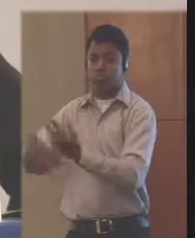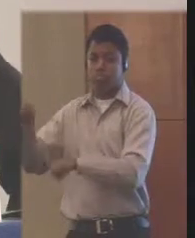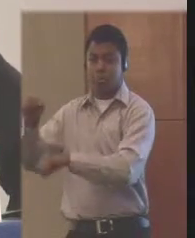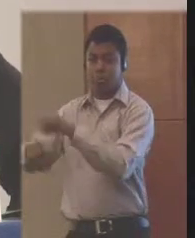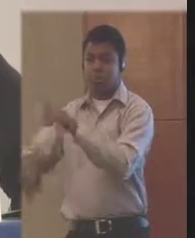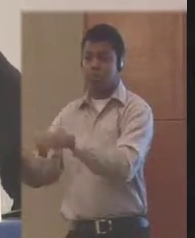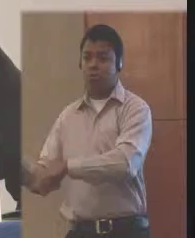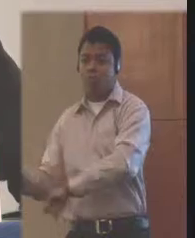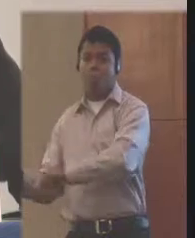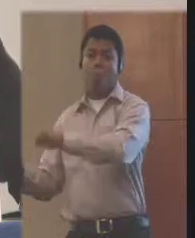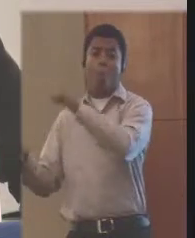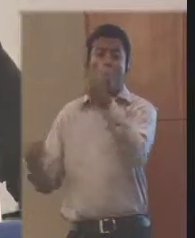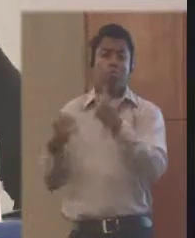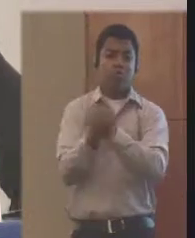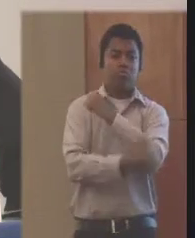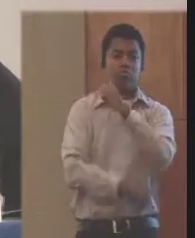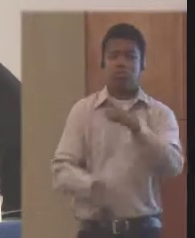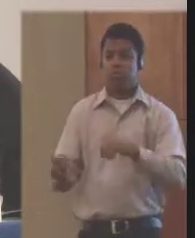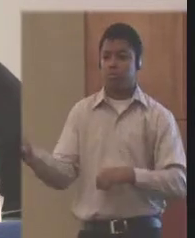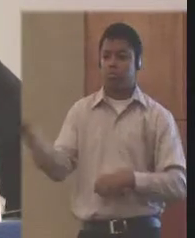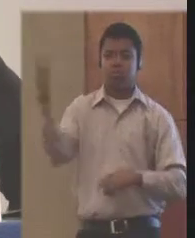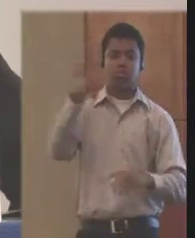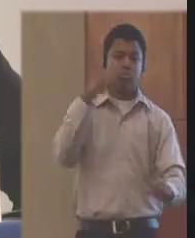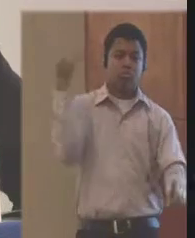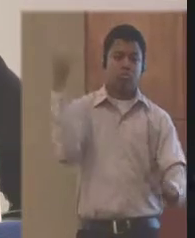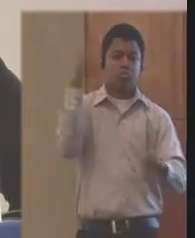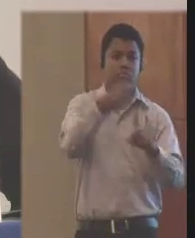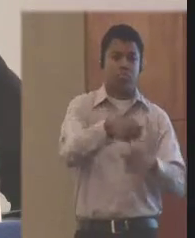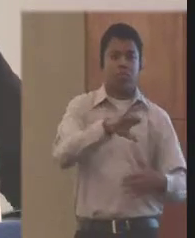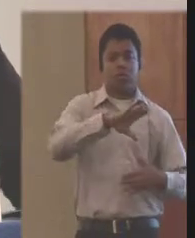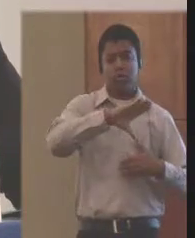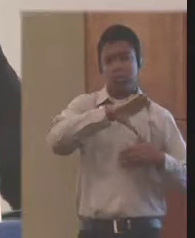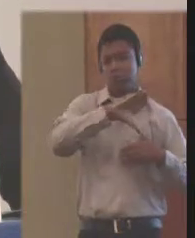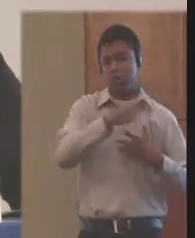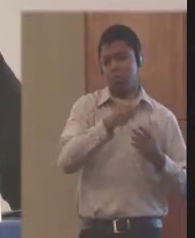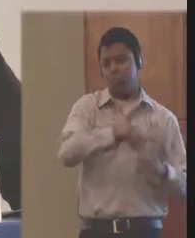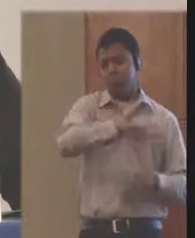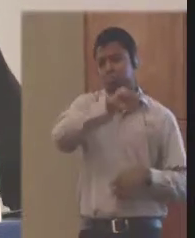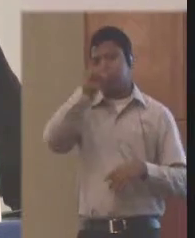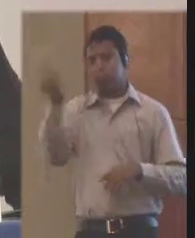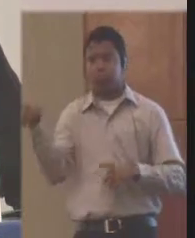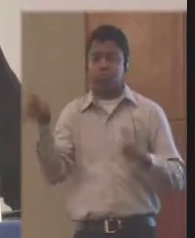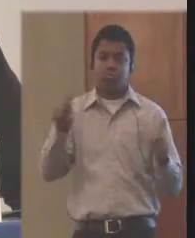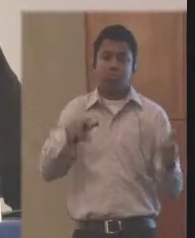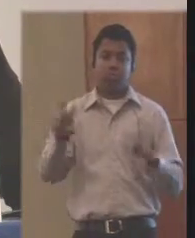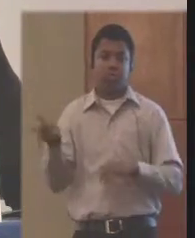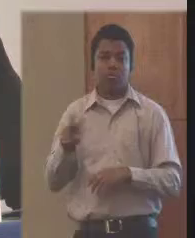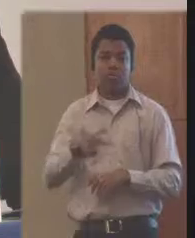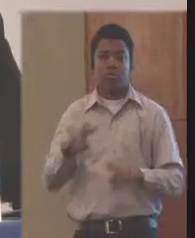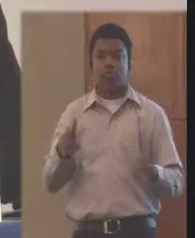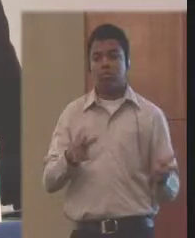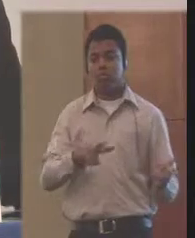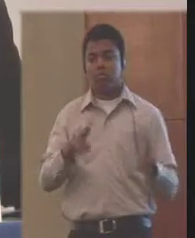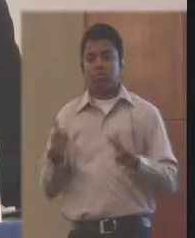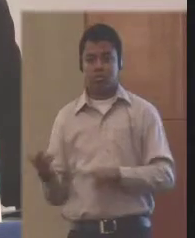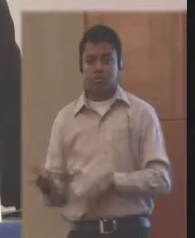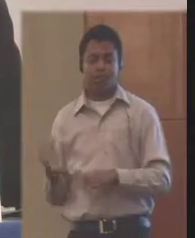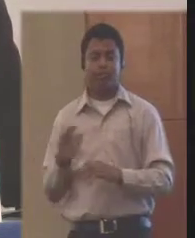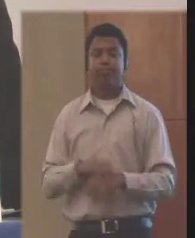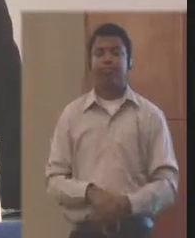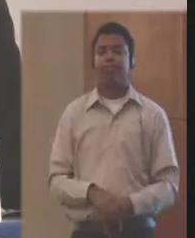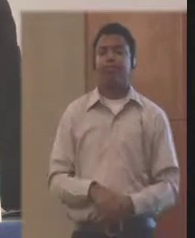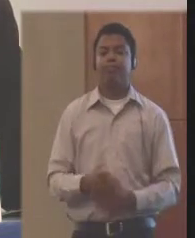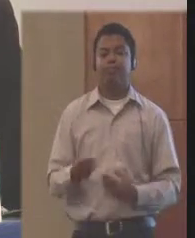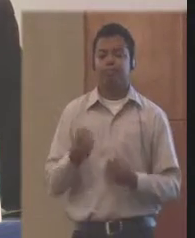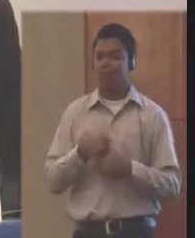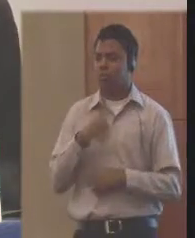las Américas o viceversa. Por lo tanto, vemos un tema apasionante, vemos muchísimos aspectos